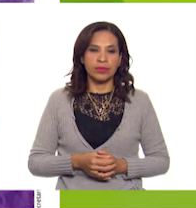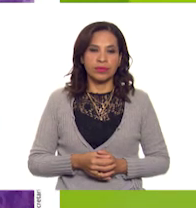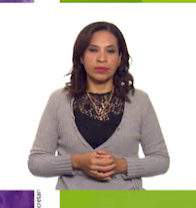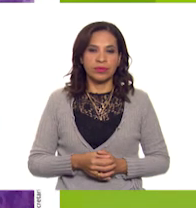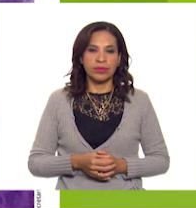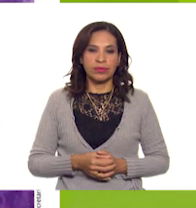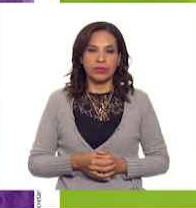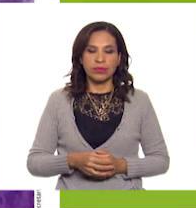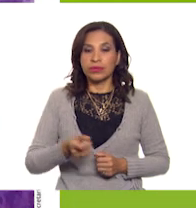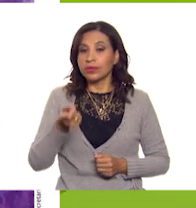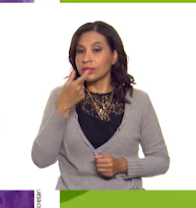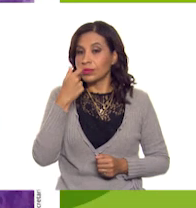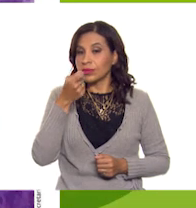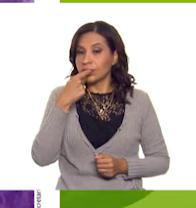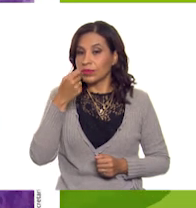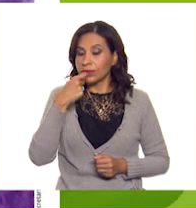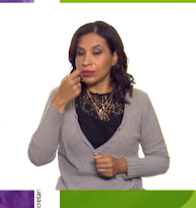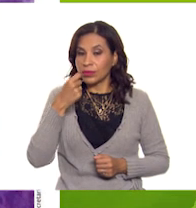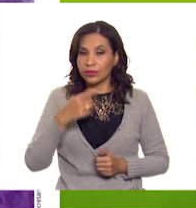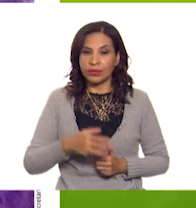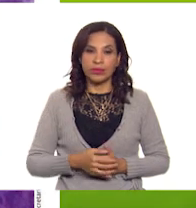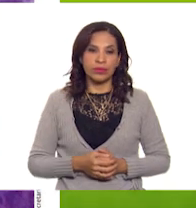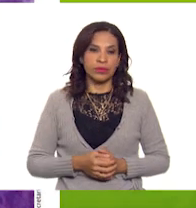Y las medicinas.